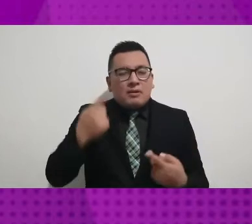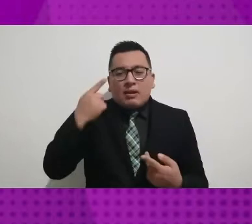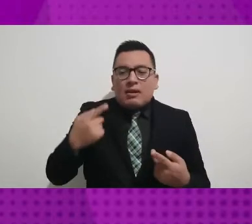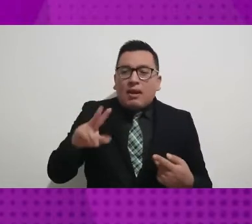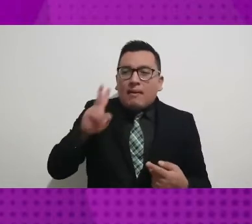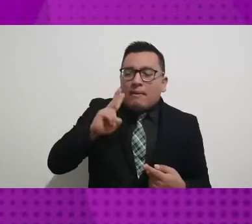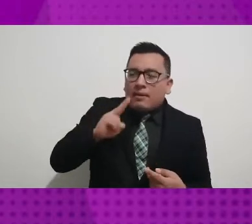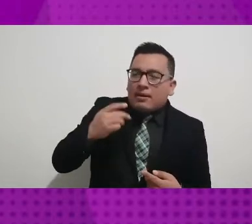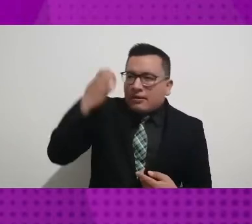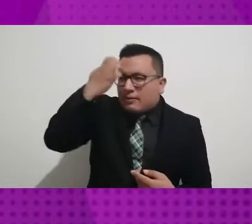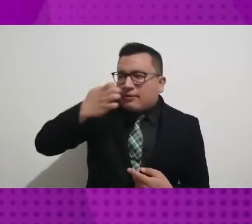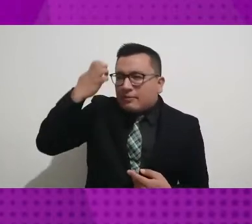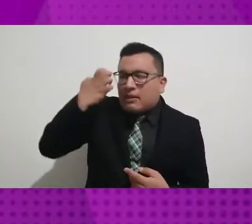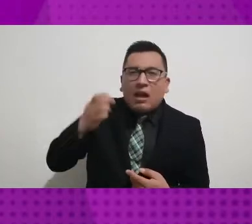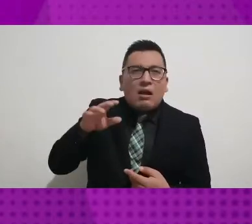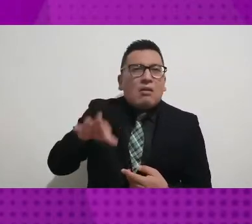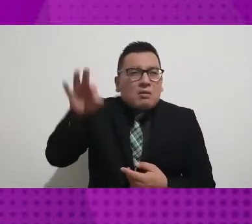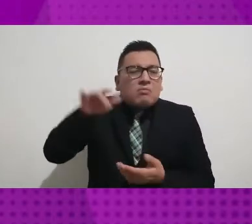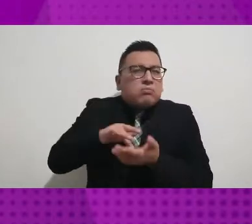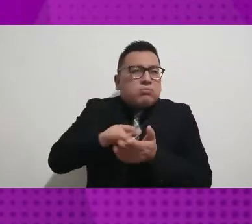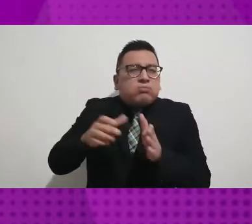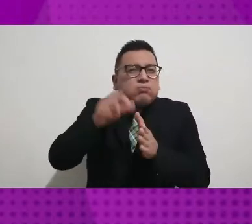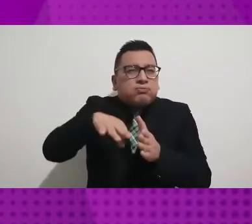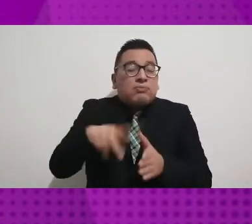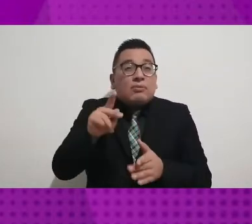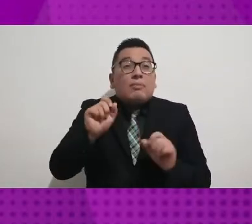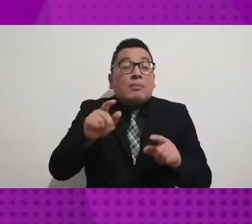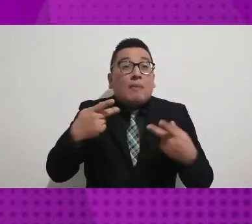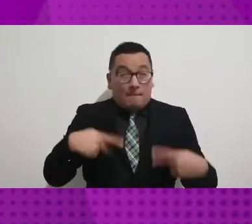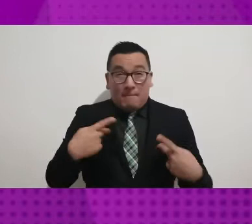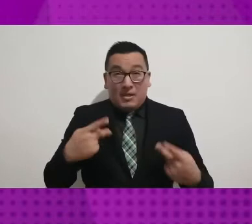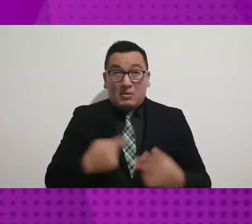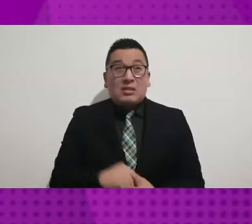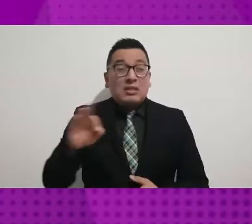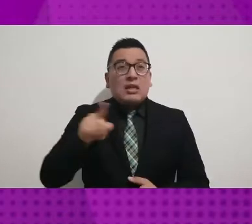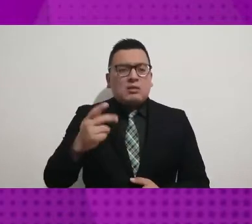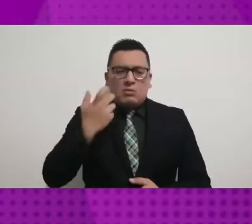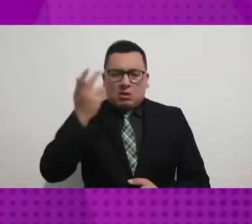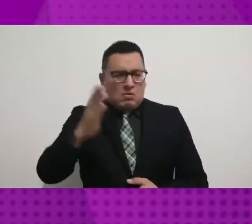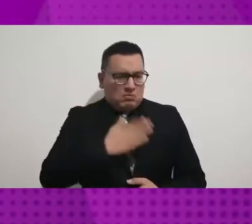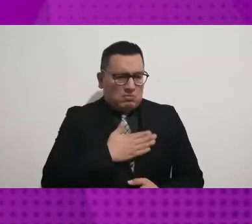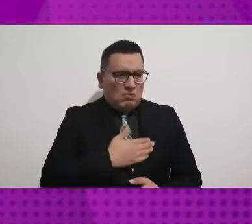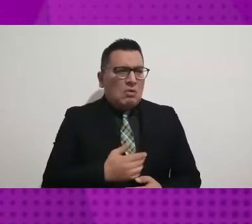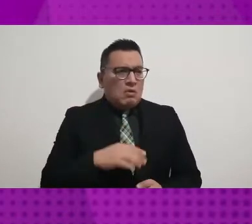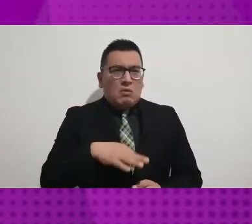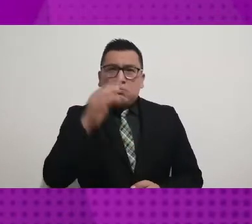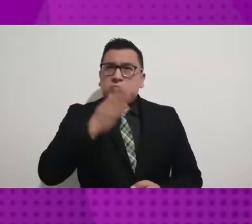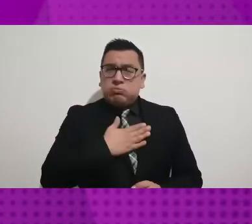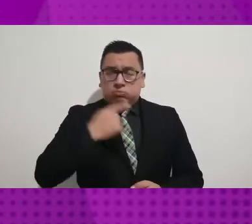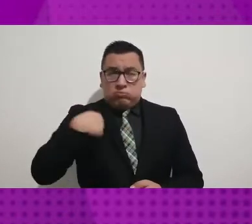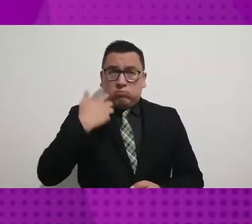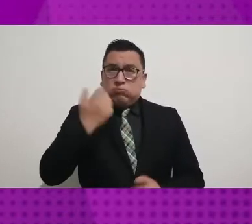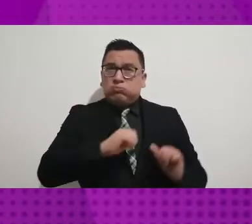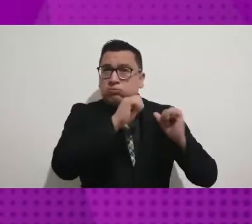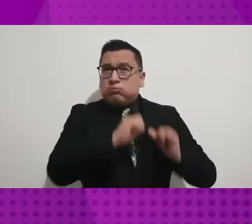los electores, las opciones para votar, pero también para los ciudadanos las posibilidades de ser votados